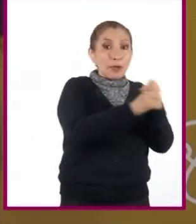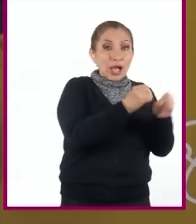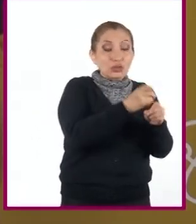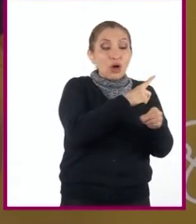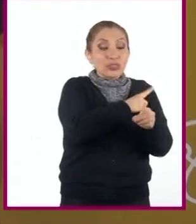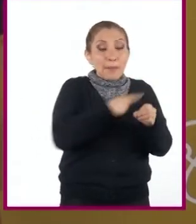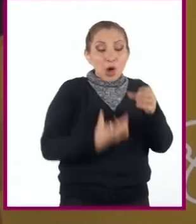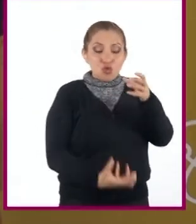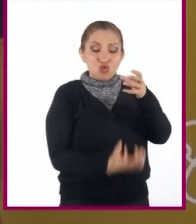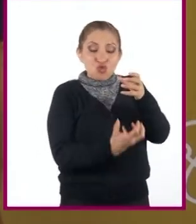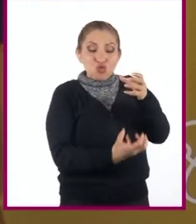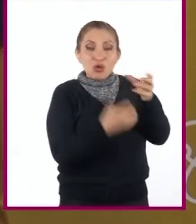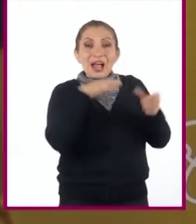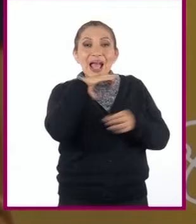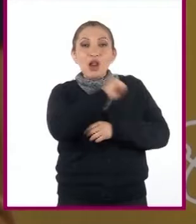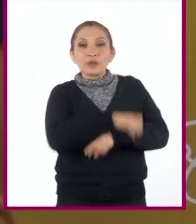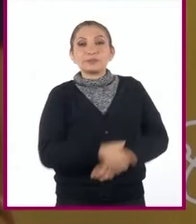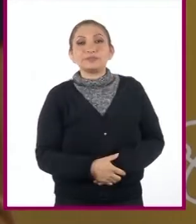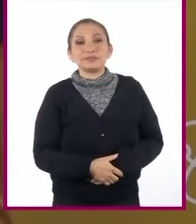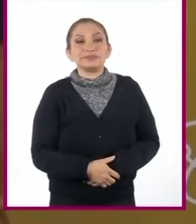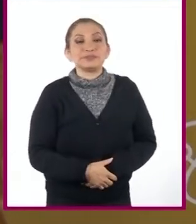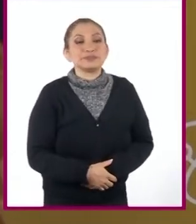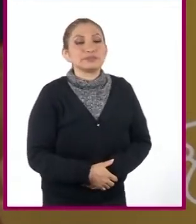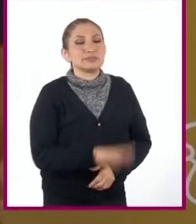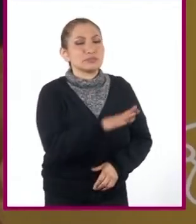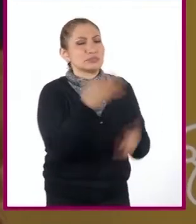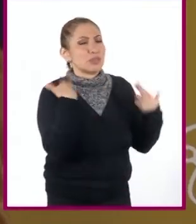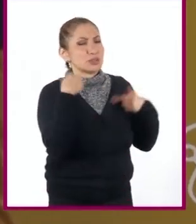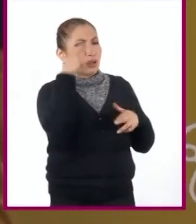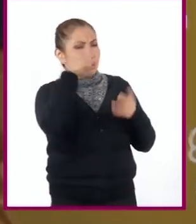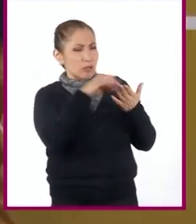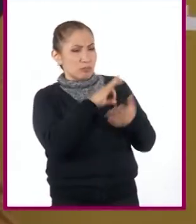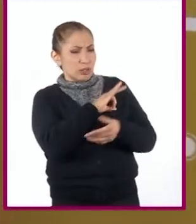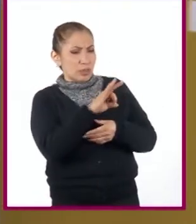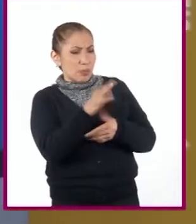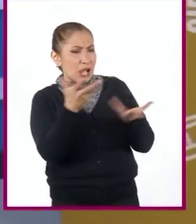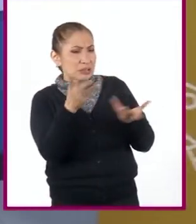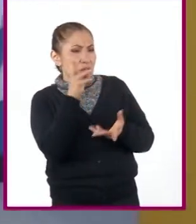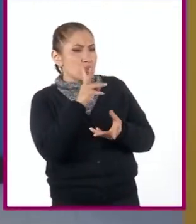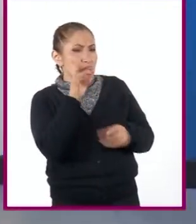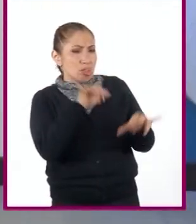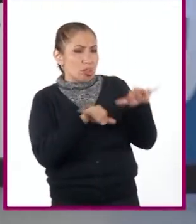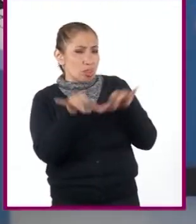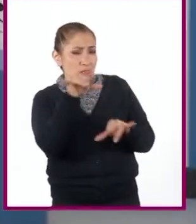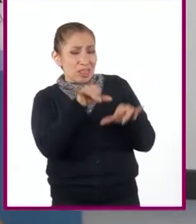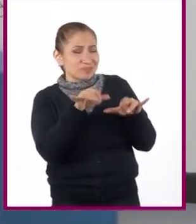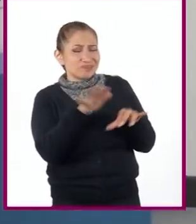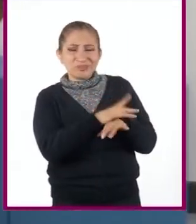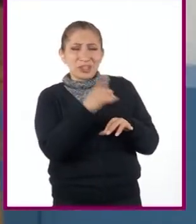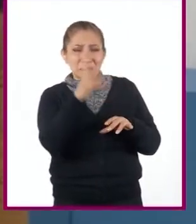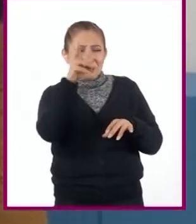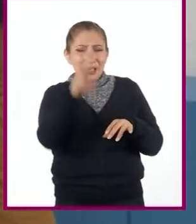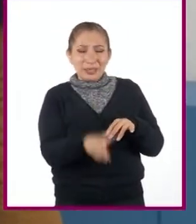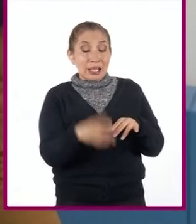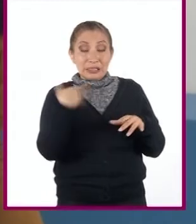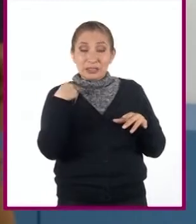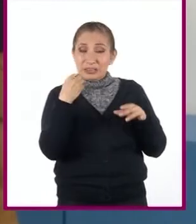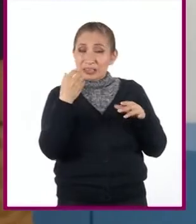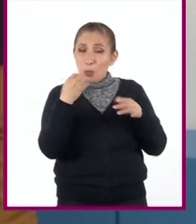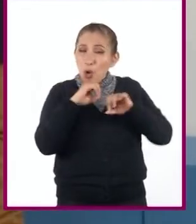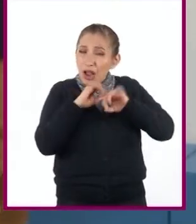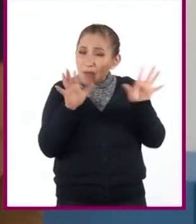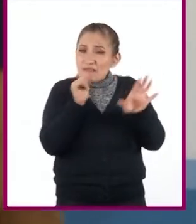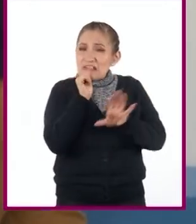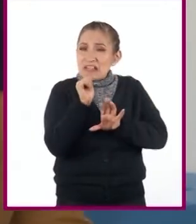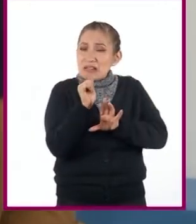debo aplicar calor. Maestro, ¿cree que podamos hacer un experimento? Porque de verdad que todavía no me queda